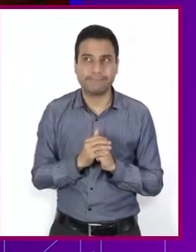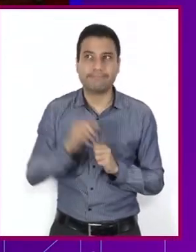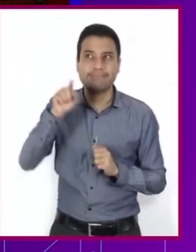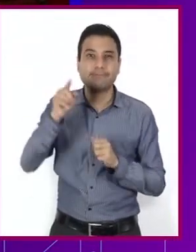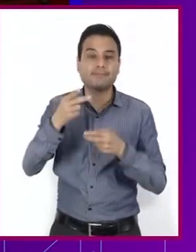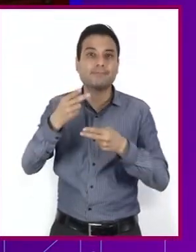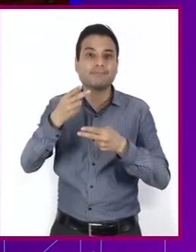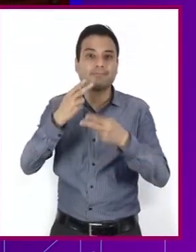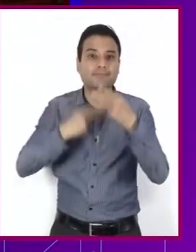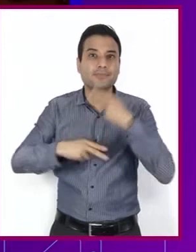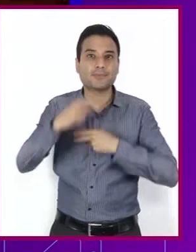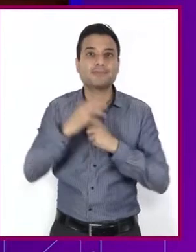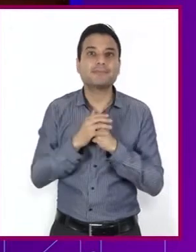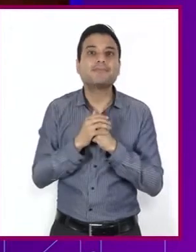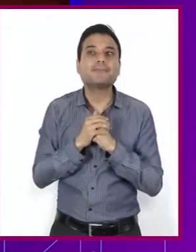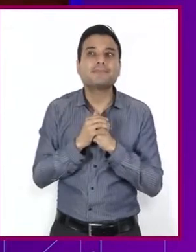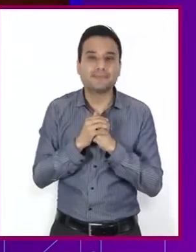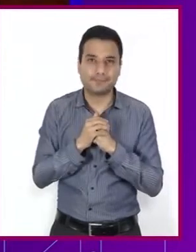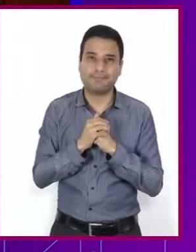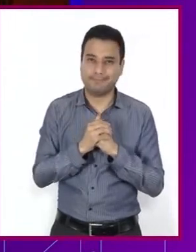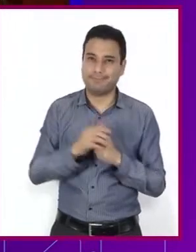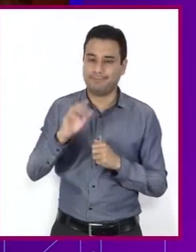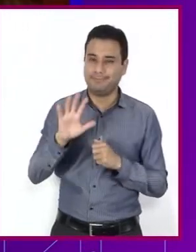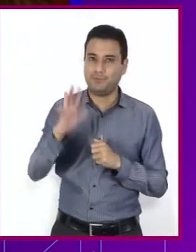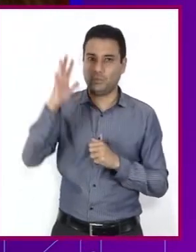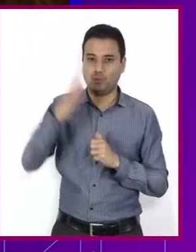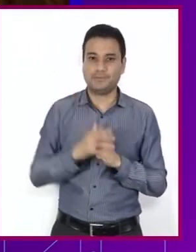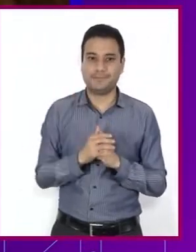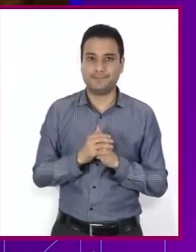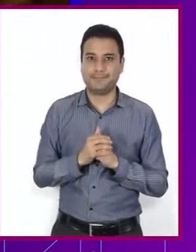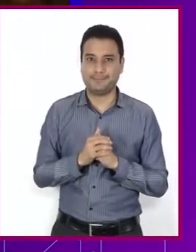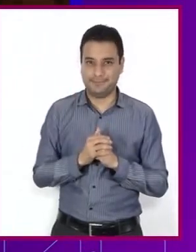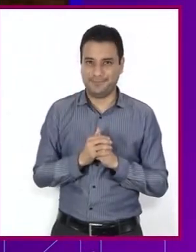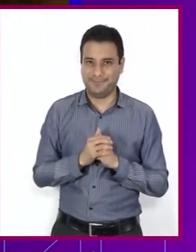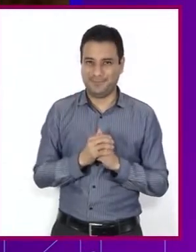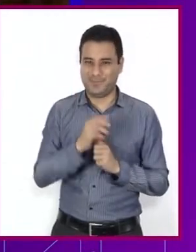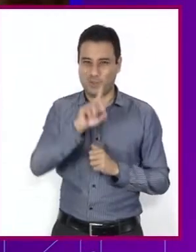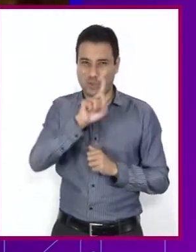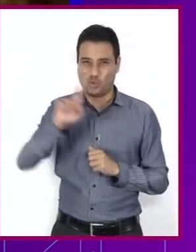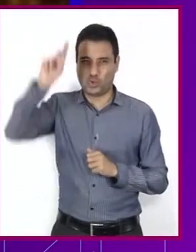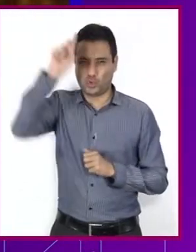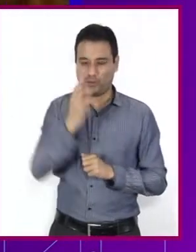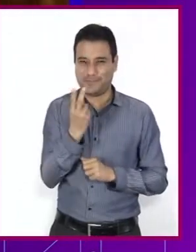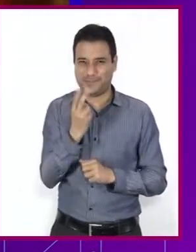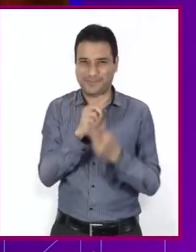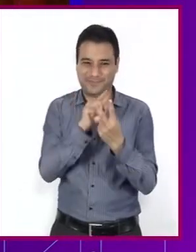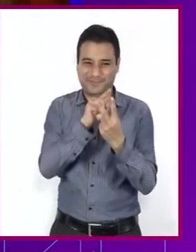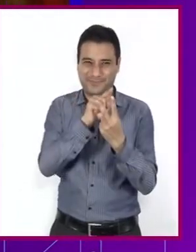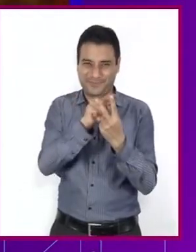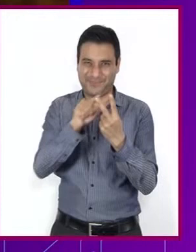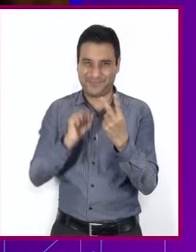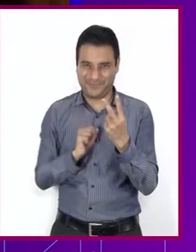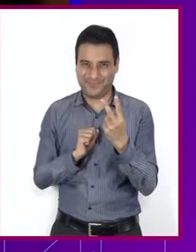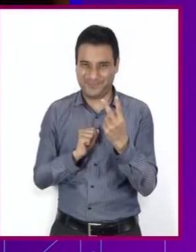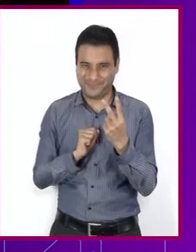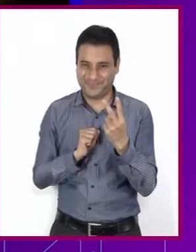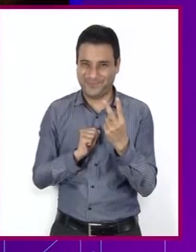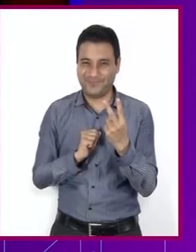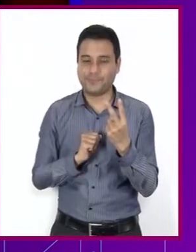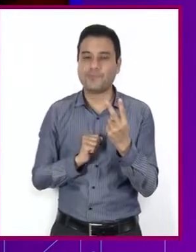eran Quetzalcóatl y Xipetotec, llamado también el Tezcatlipoca